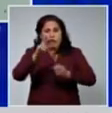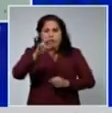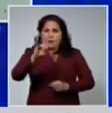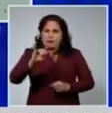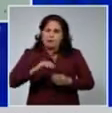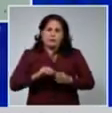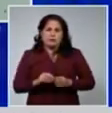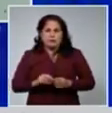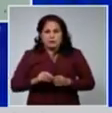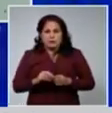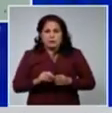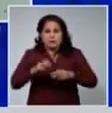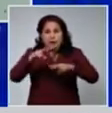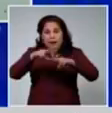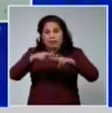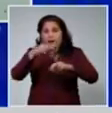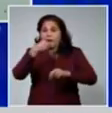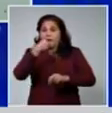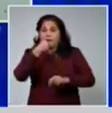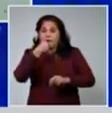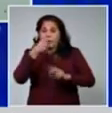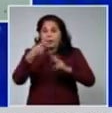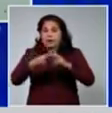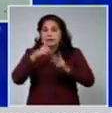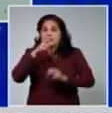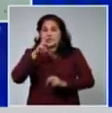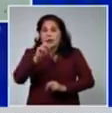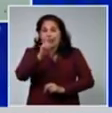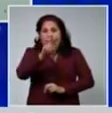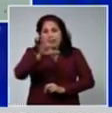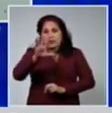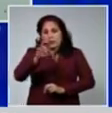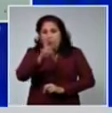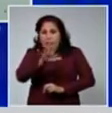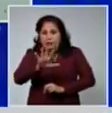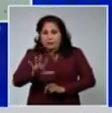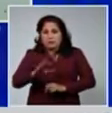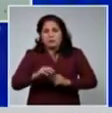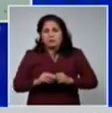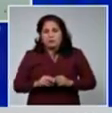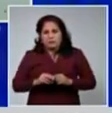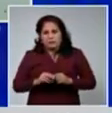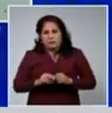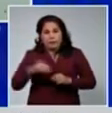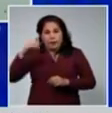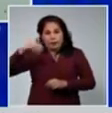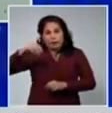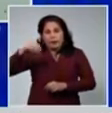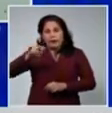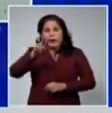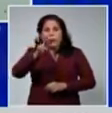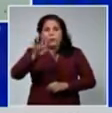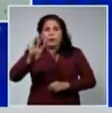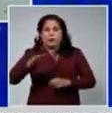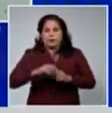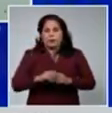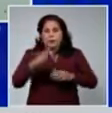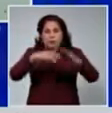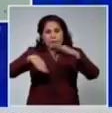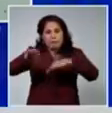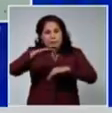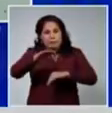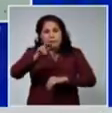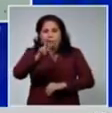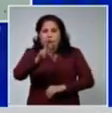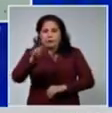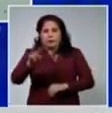hagan ayer y cerró con 25 cada vez más ganó 24 playa 22